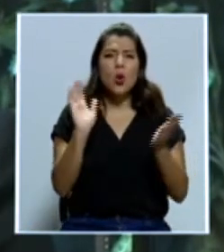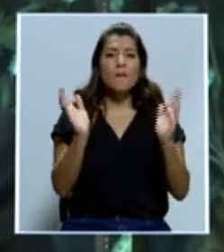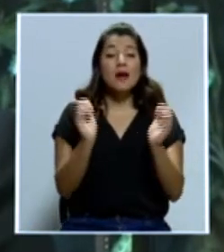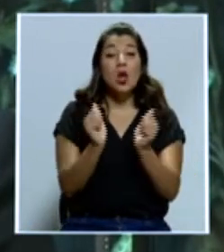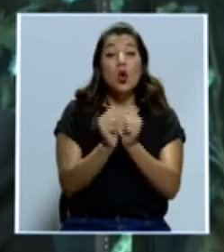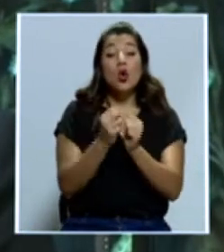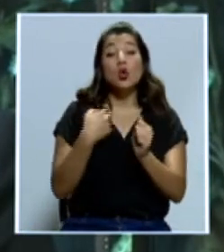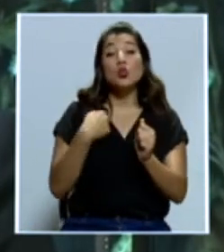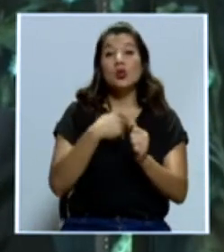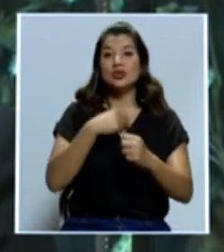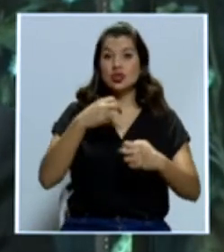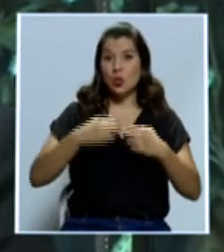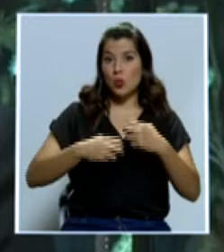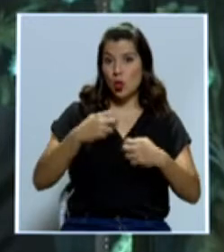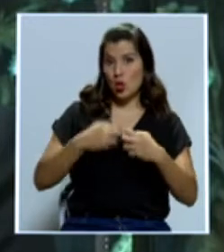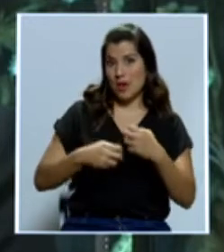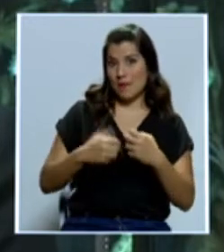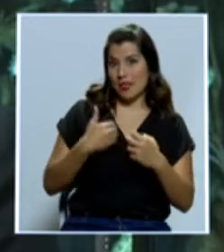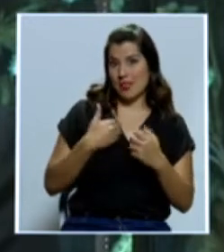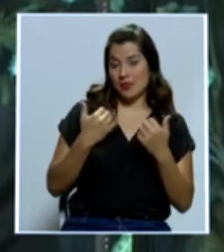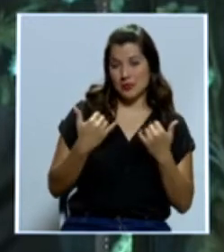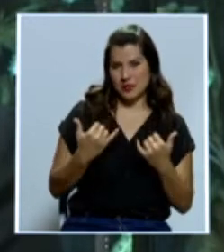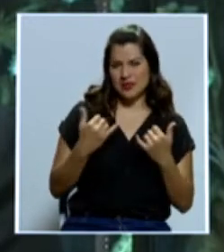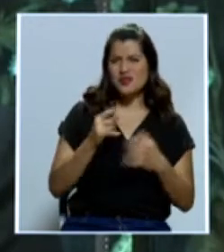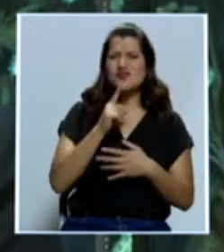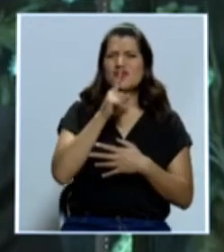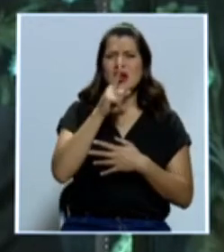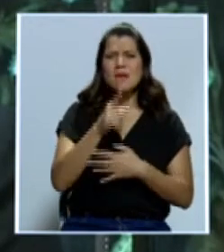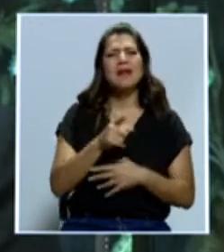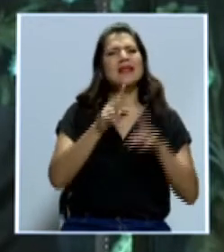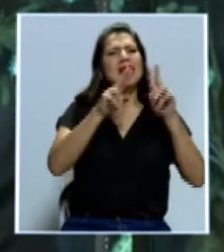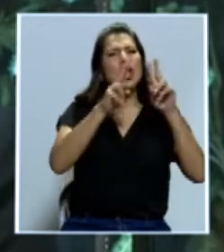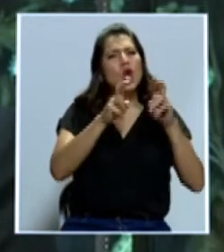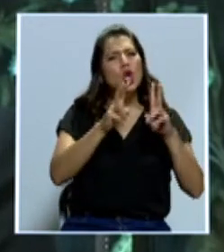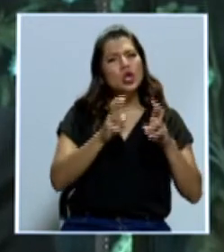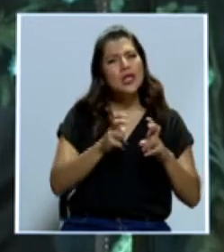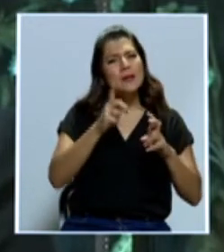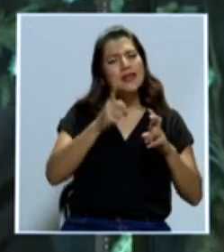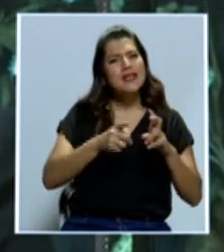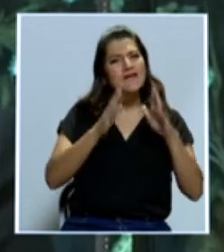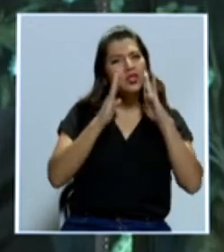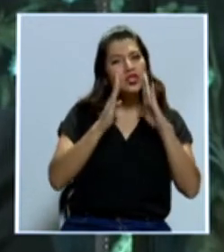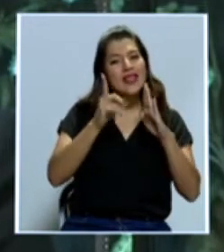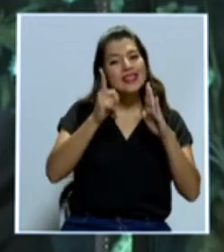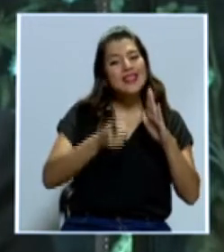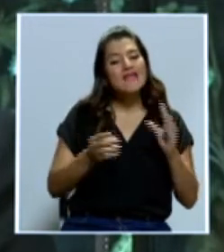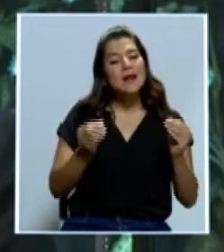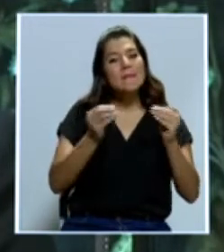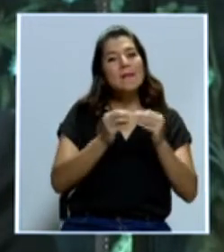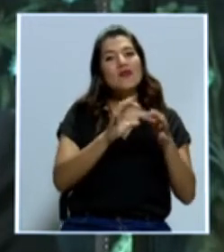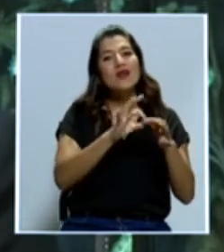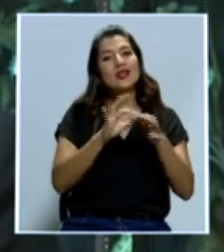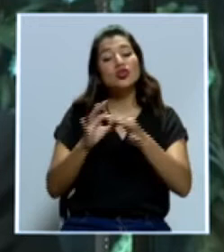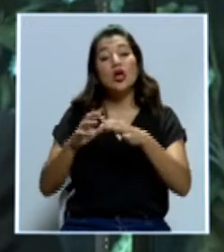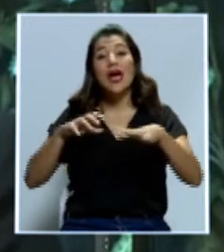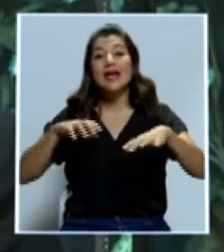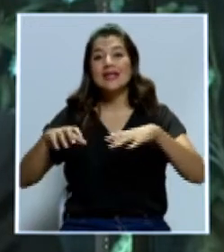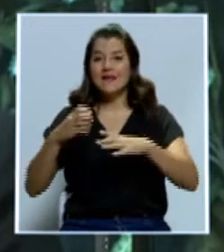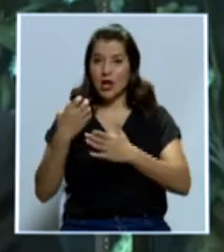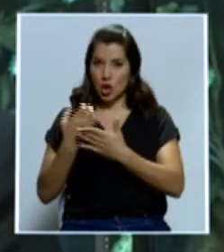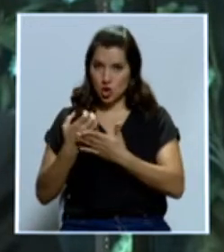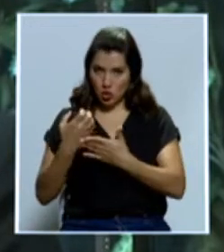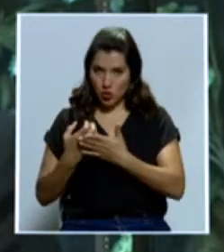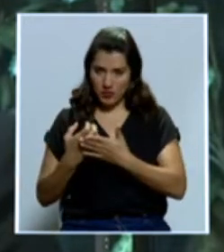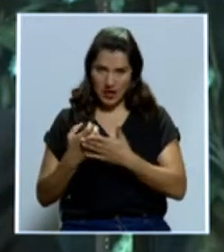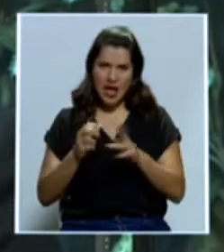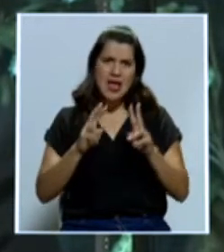tenemos. Realmente debería estar más abocado a buscar los proyectos de reactivación económica, que no solo son frutos de la mesa de diálogo,